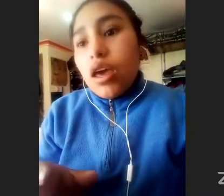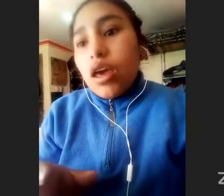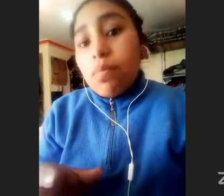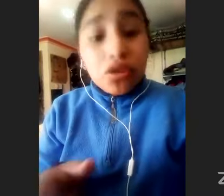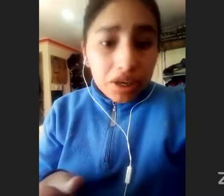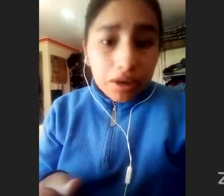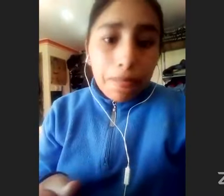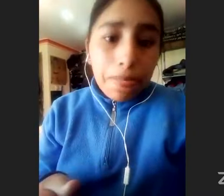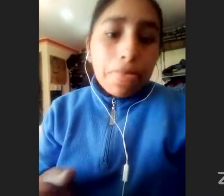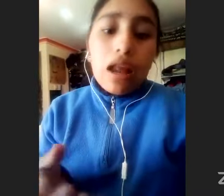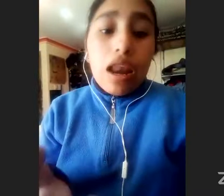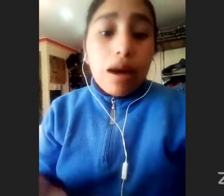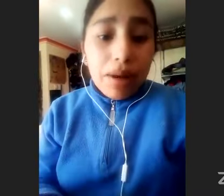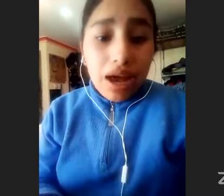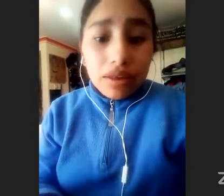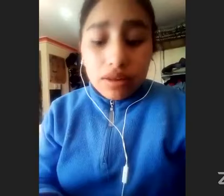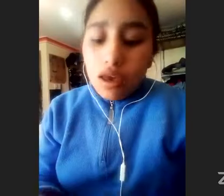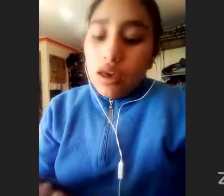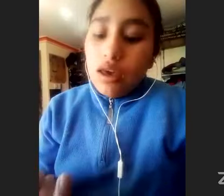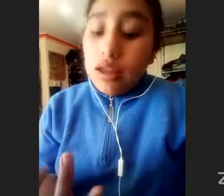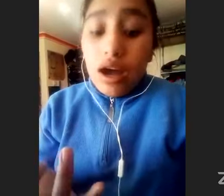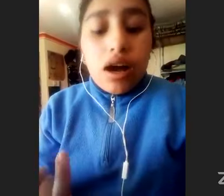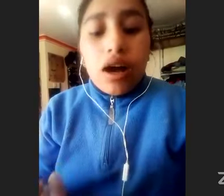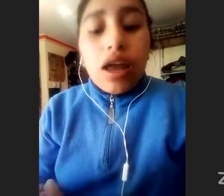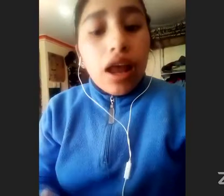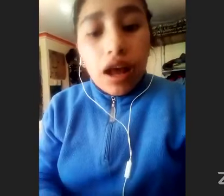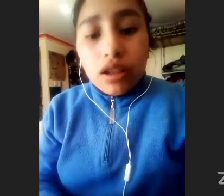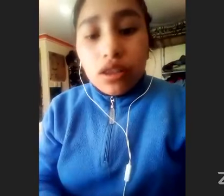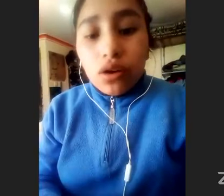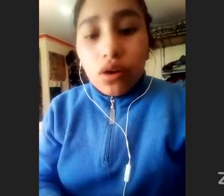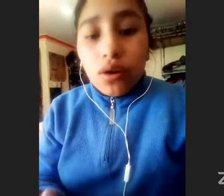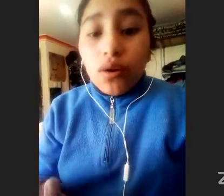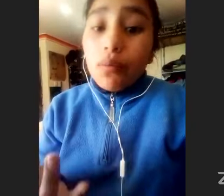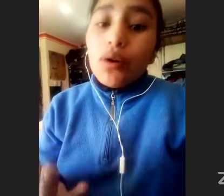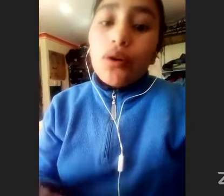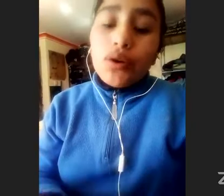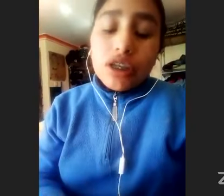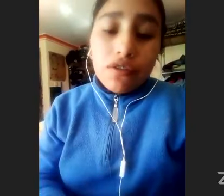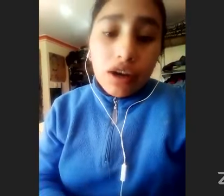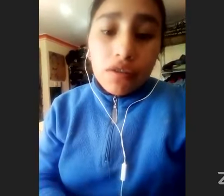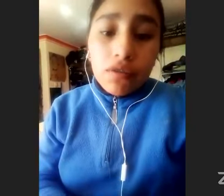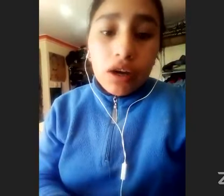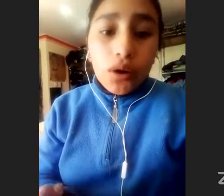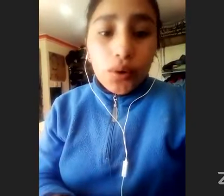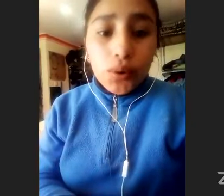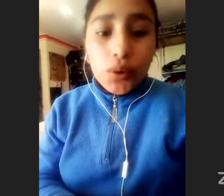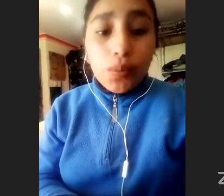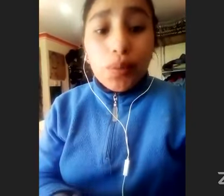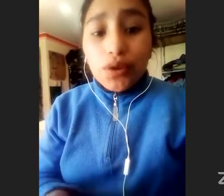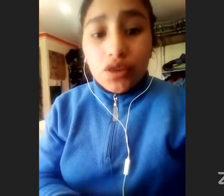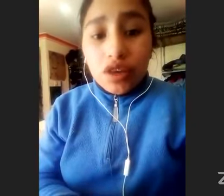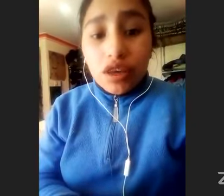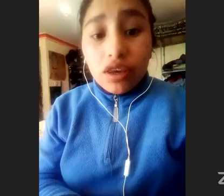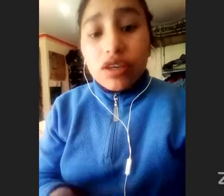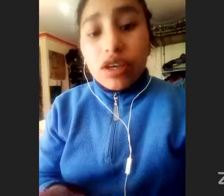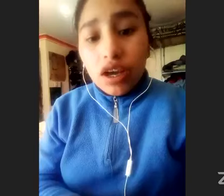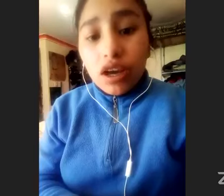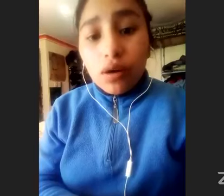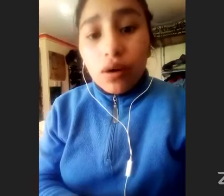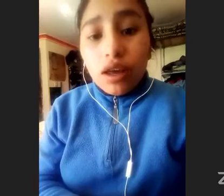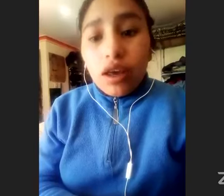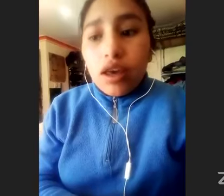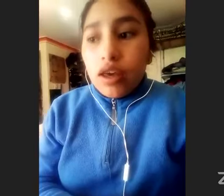potosí la paz está el alto cochabamba oruro potosí y